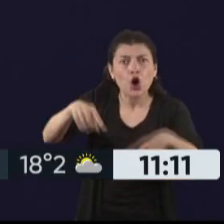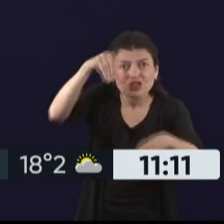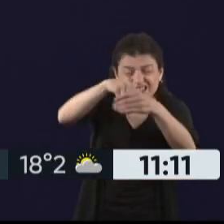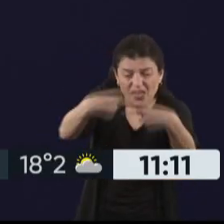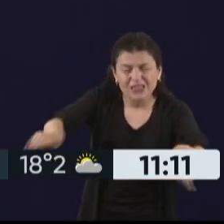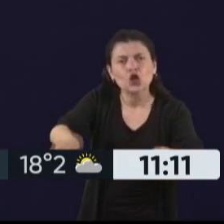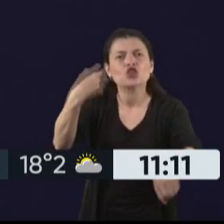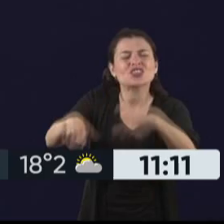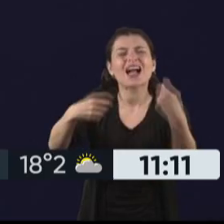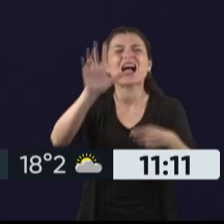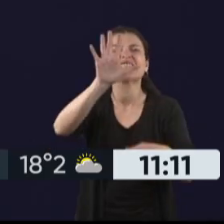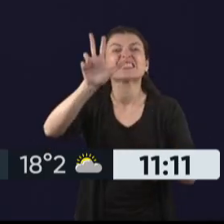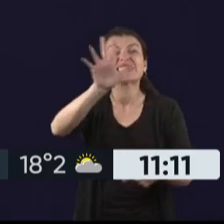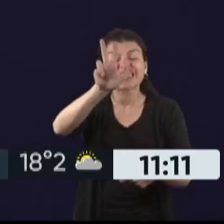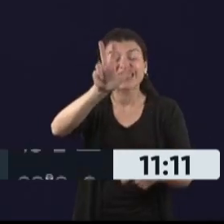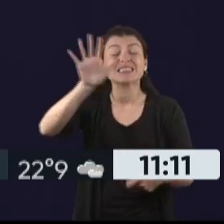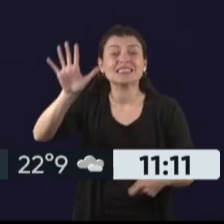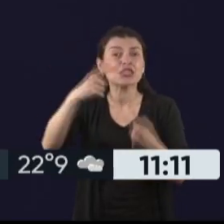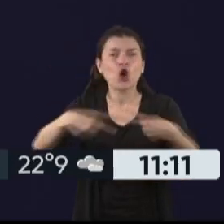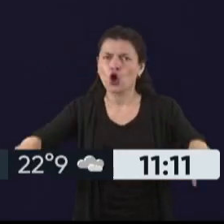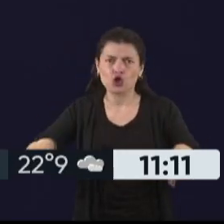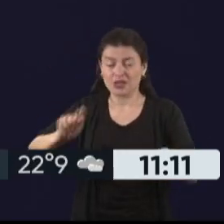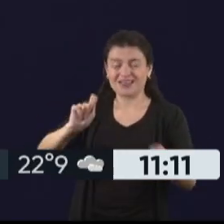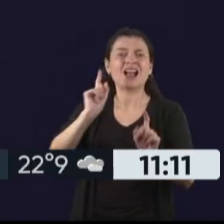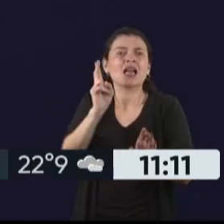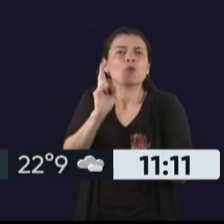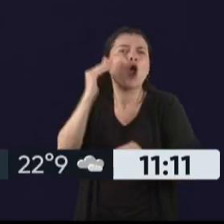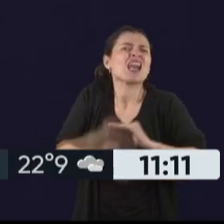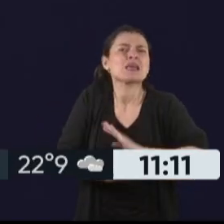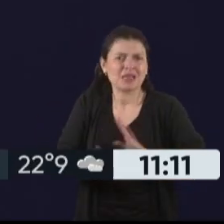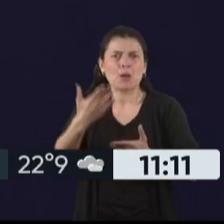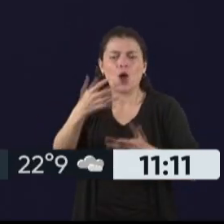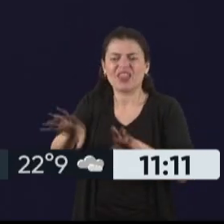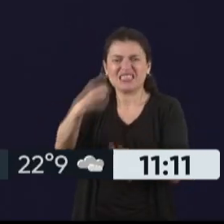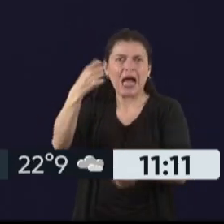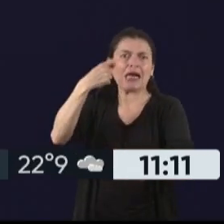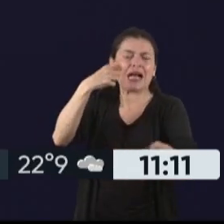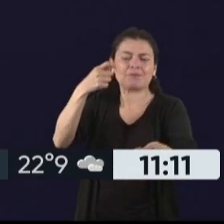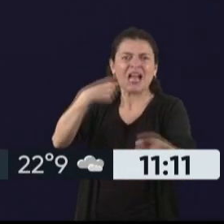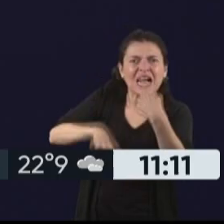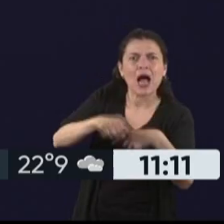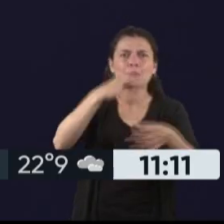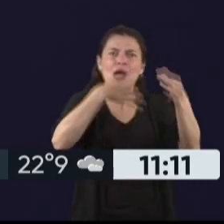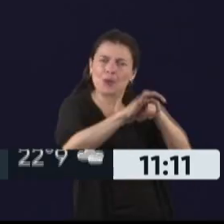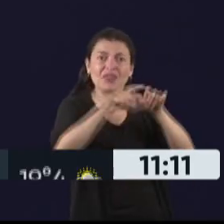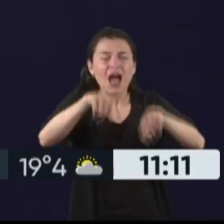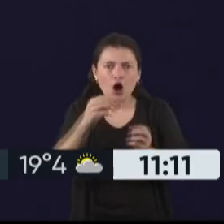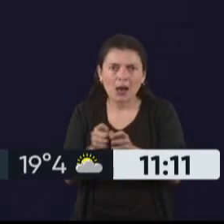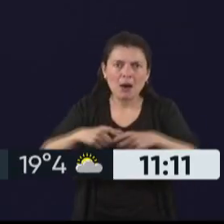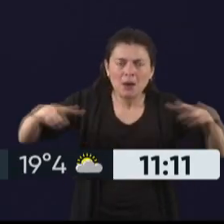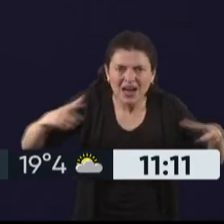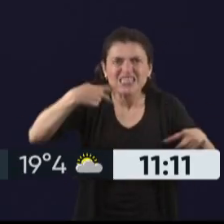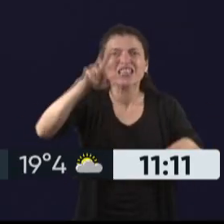Ahora ese límite se eleva a 180 repuestos por cada vehículo, es decir, que todas